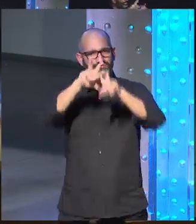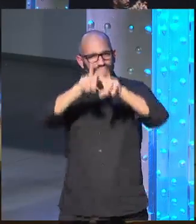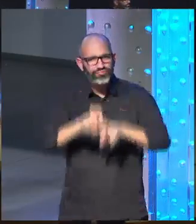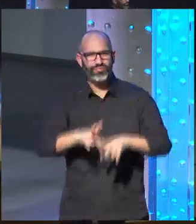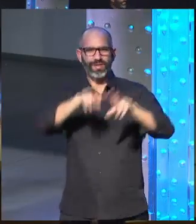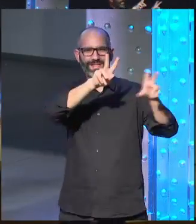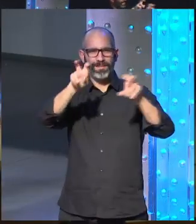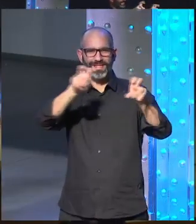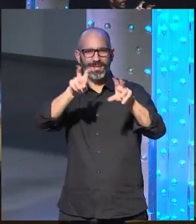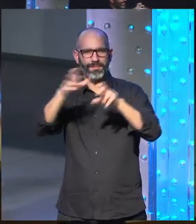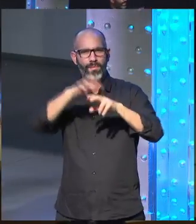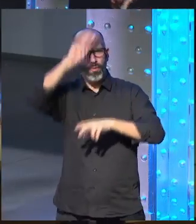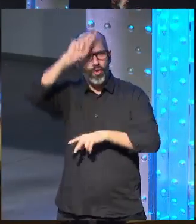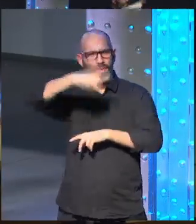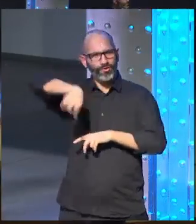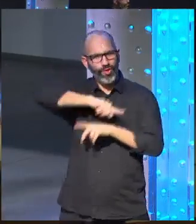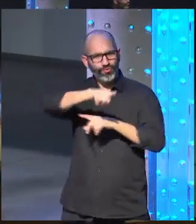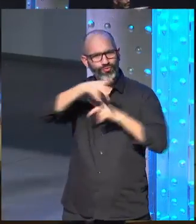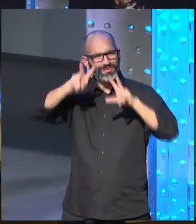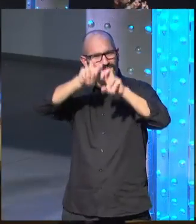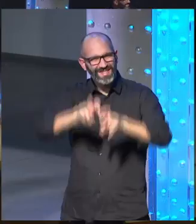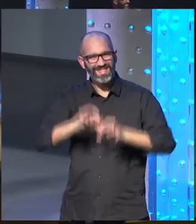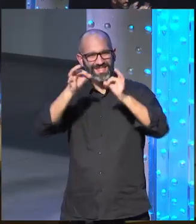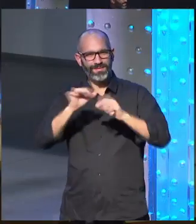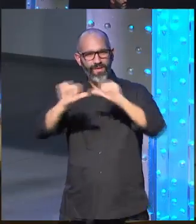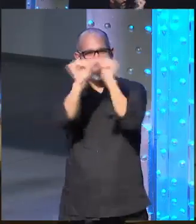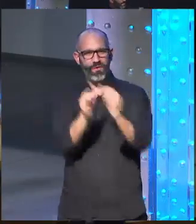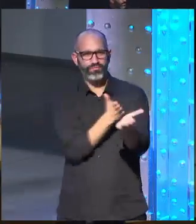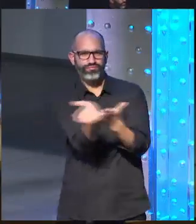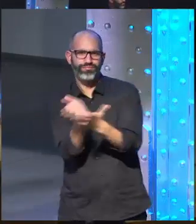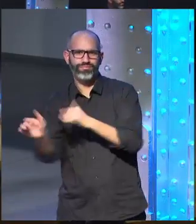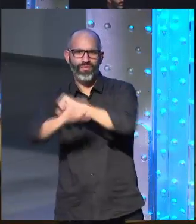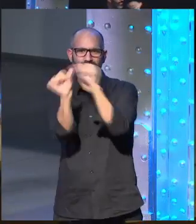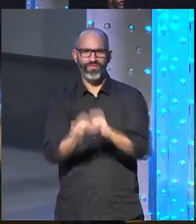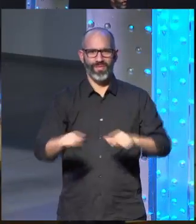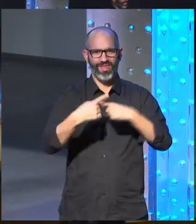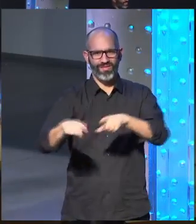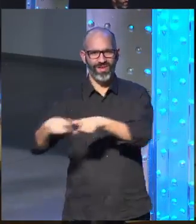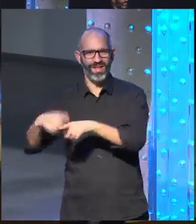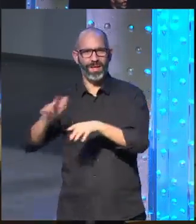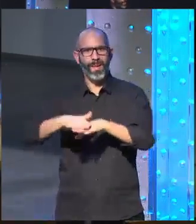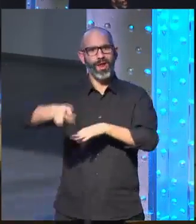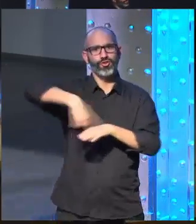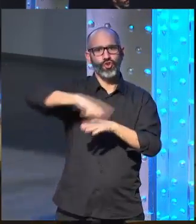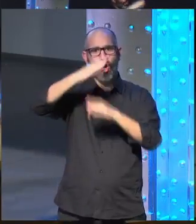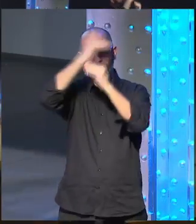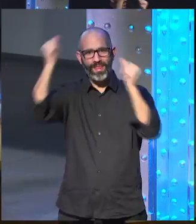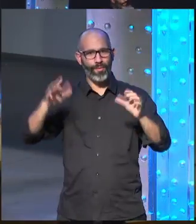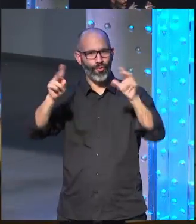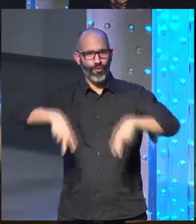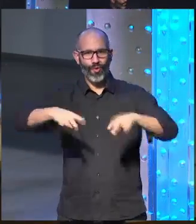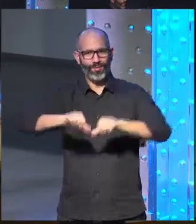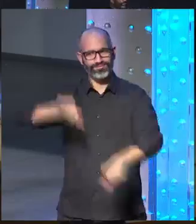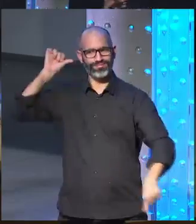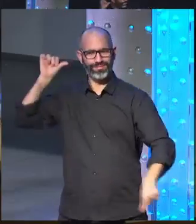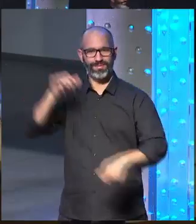todos los temas que nos preocupan de una forma intergeneracional, cosa que está muy bien, para que no nos olvidemos nunca de lo que hemos aprendido,